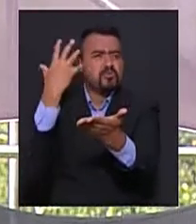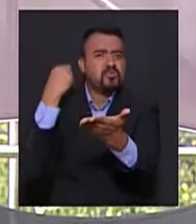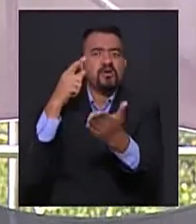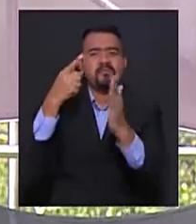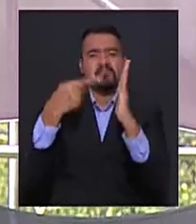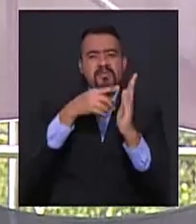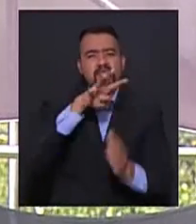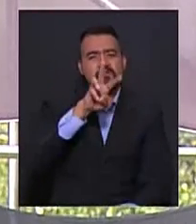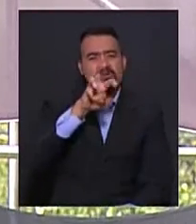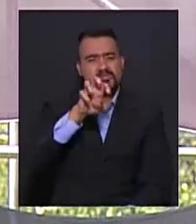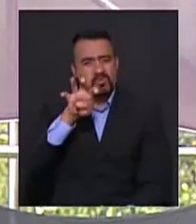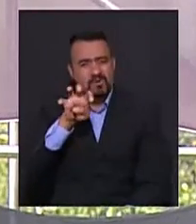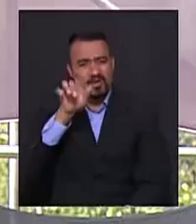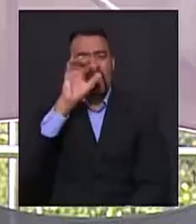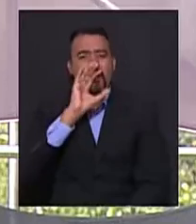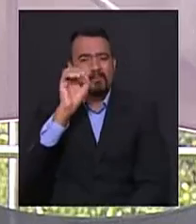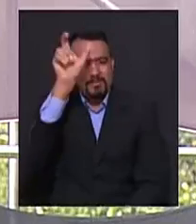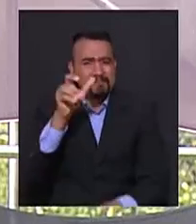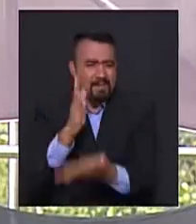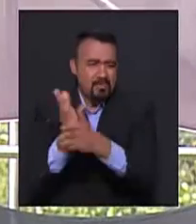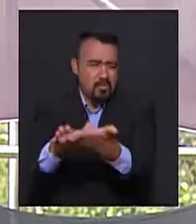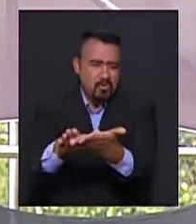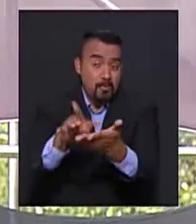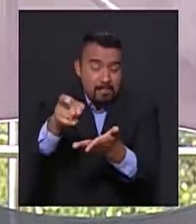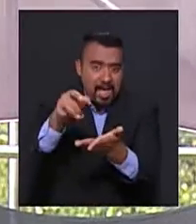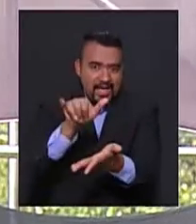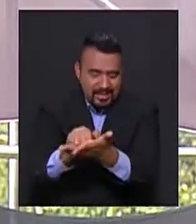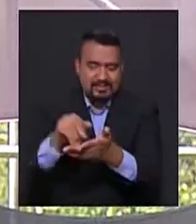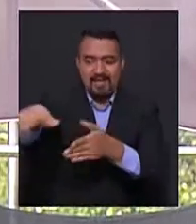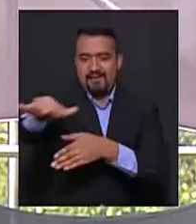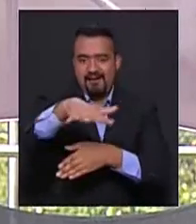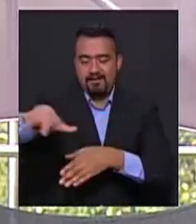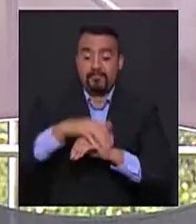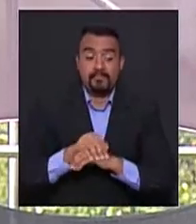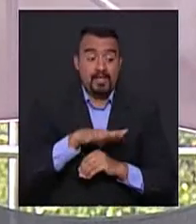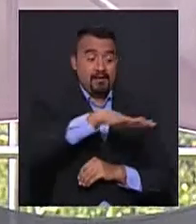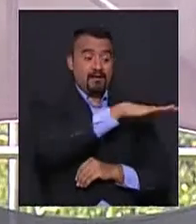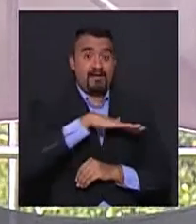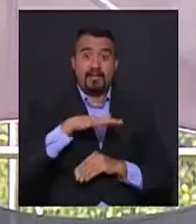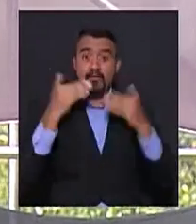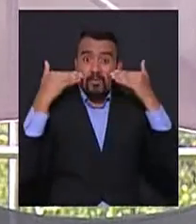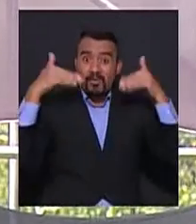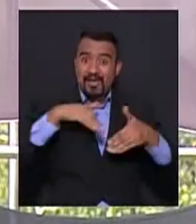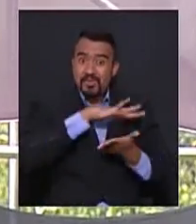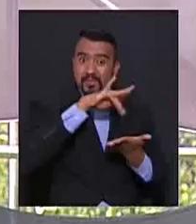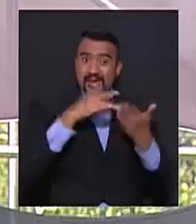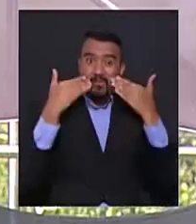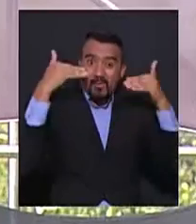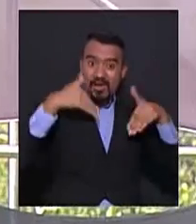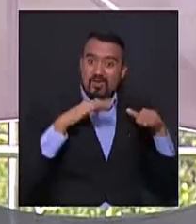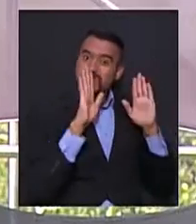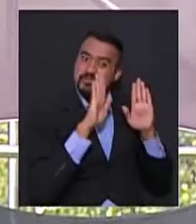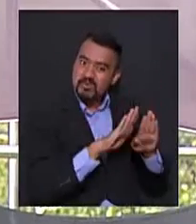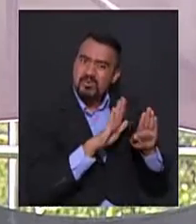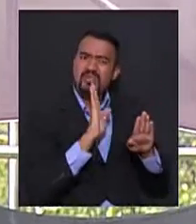1989. Su vida valiente nos inspira y marca el camino. En el Parque del Poblado, donde nació esta villa, haciendo homenaje